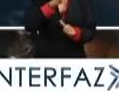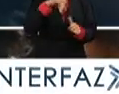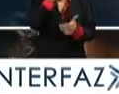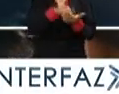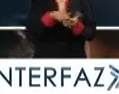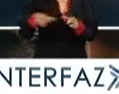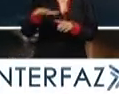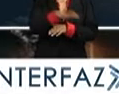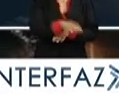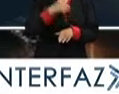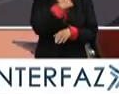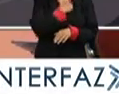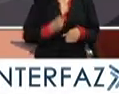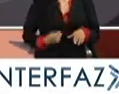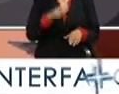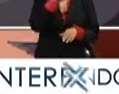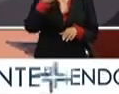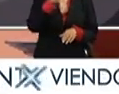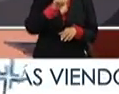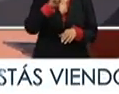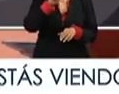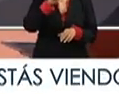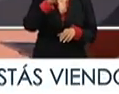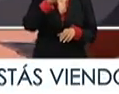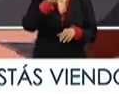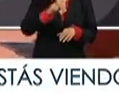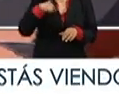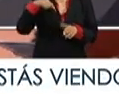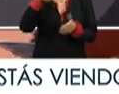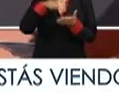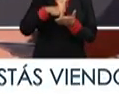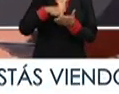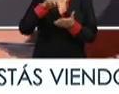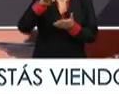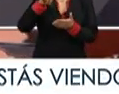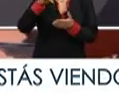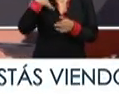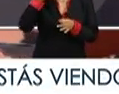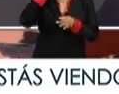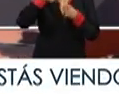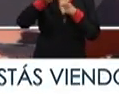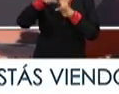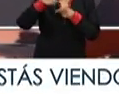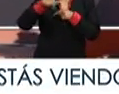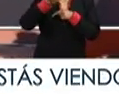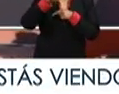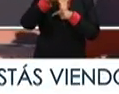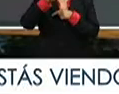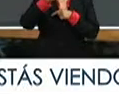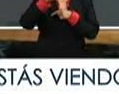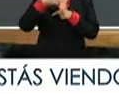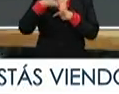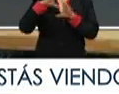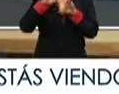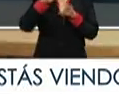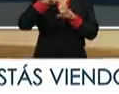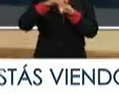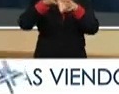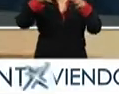ubicado en el municipio de Zapopan, en la región zona metropolitana, pero me tocó estar en Zapopan. Es un CAM muy